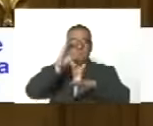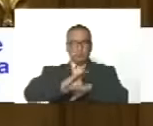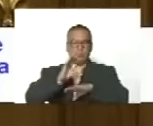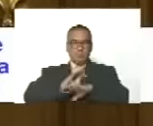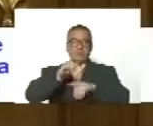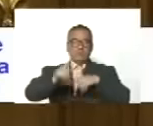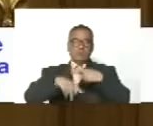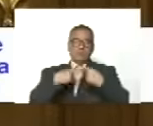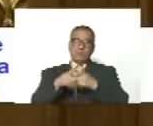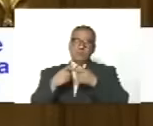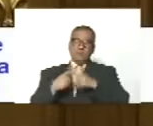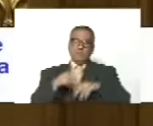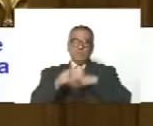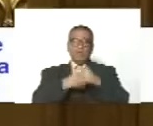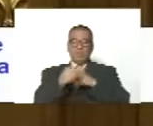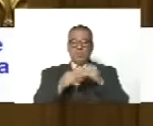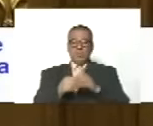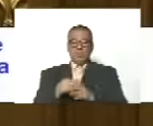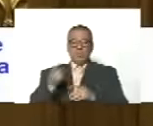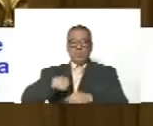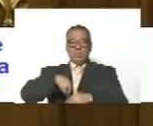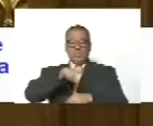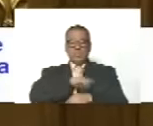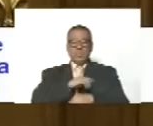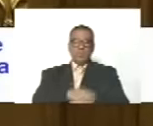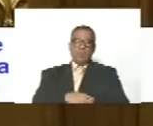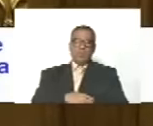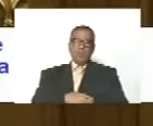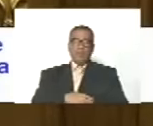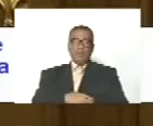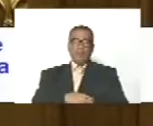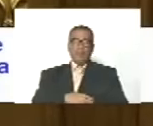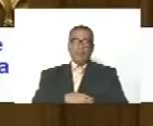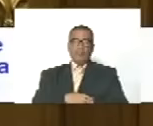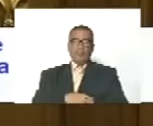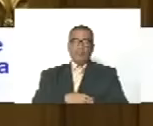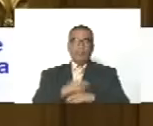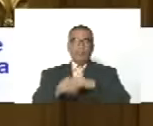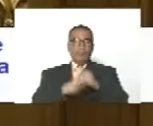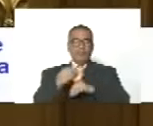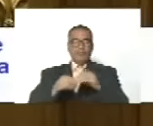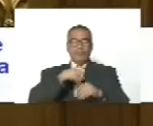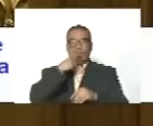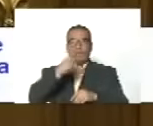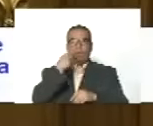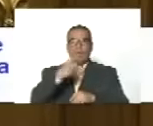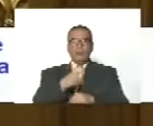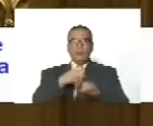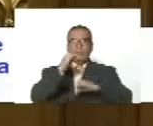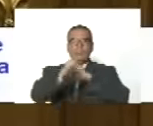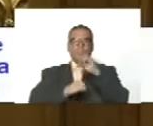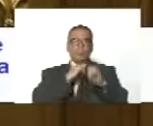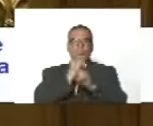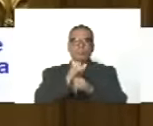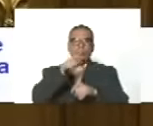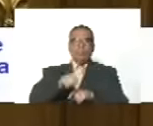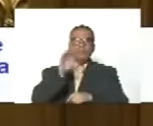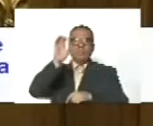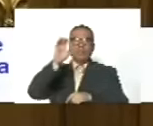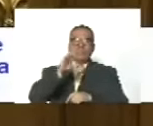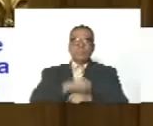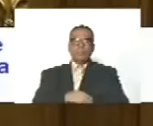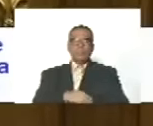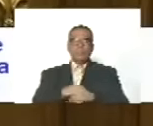multicéntrico, pluripolar, como lo planteamos, como lo plantea la política internacional del país, nuestra